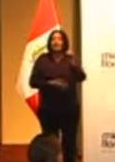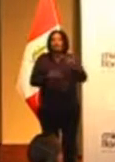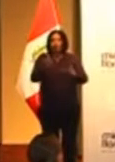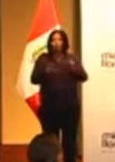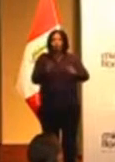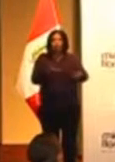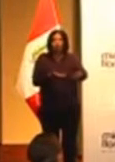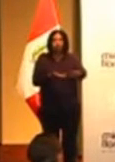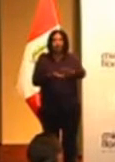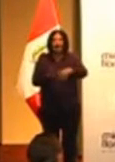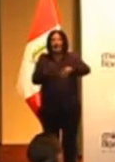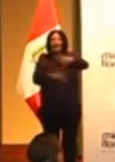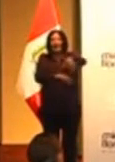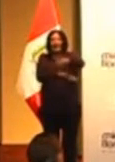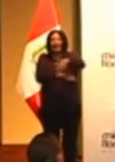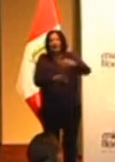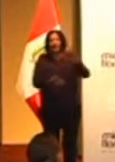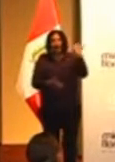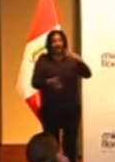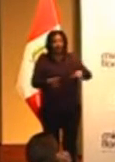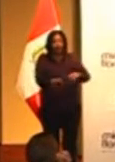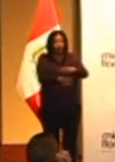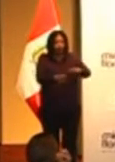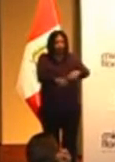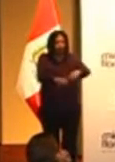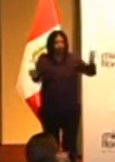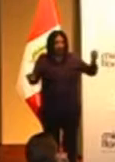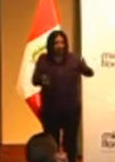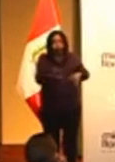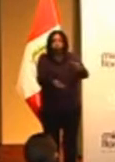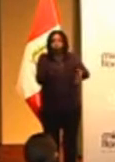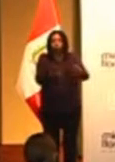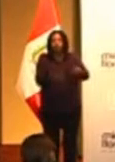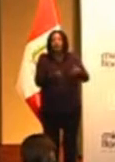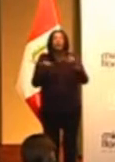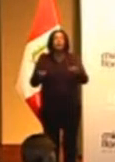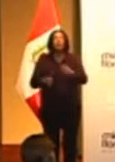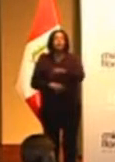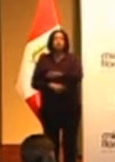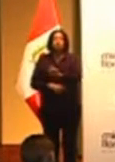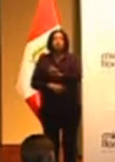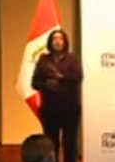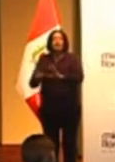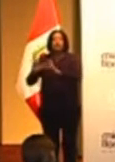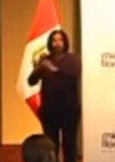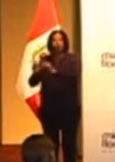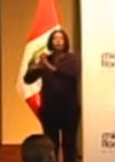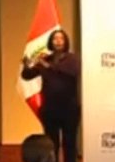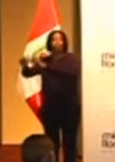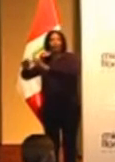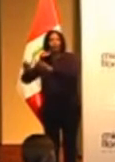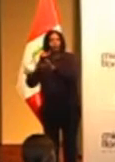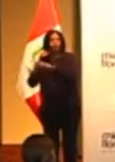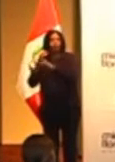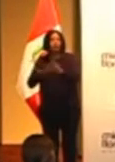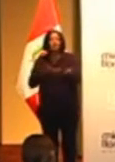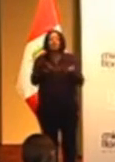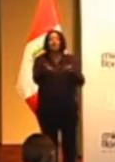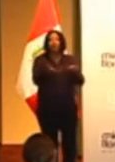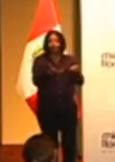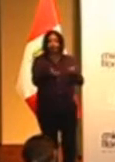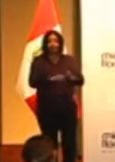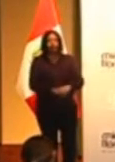calle que antes estaban rompiendo las bolsas y que ahora son parte de las asociaciones que nos dan el servicio justamente de